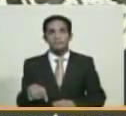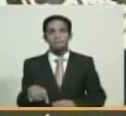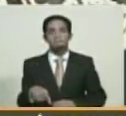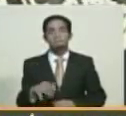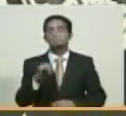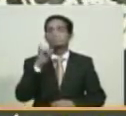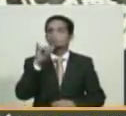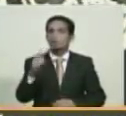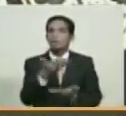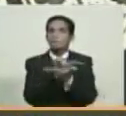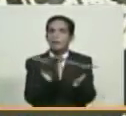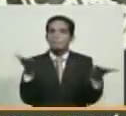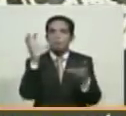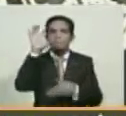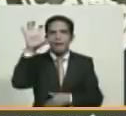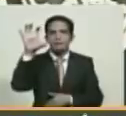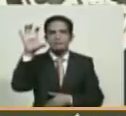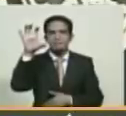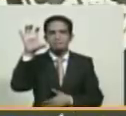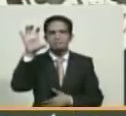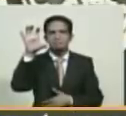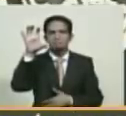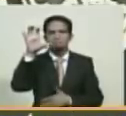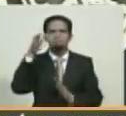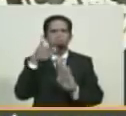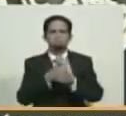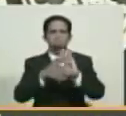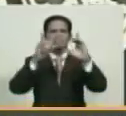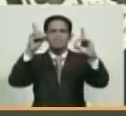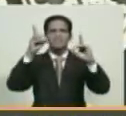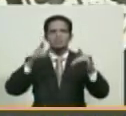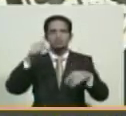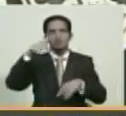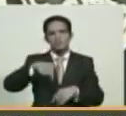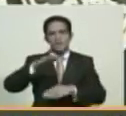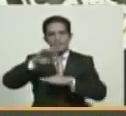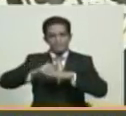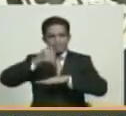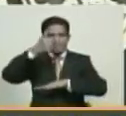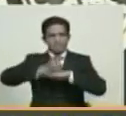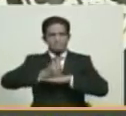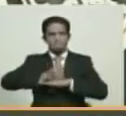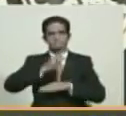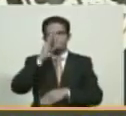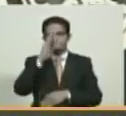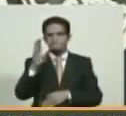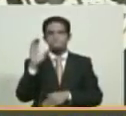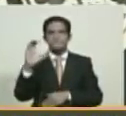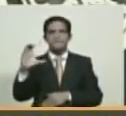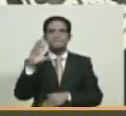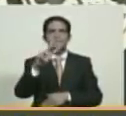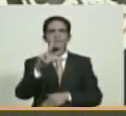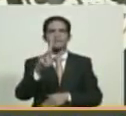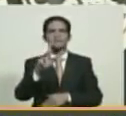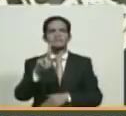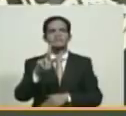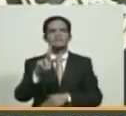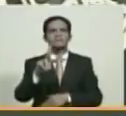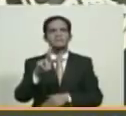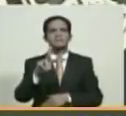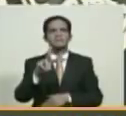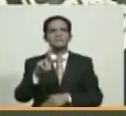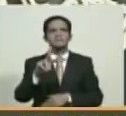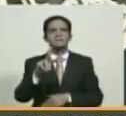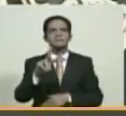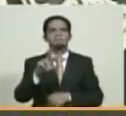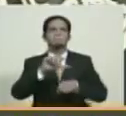país de una decisión que el directorio del Banco Central de Venezuela ha tomado y que va a salir publicada en la